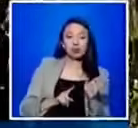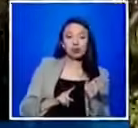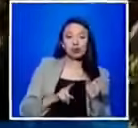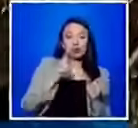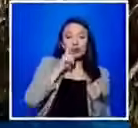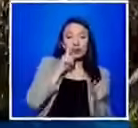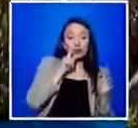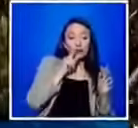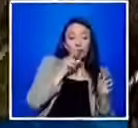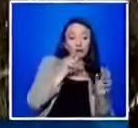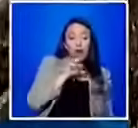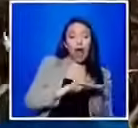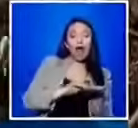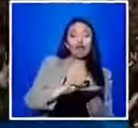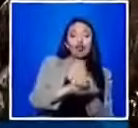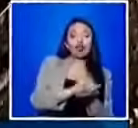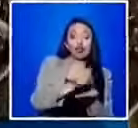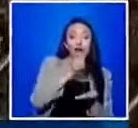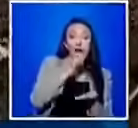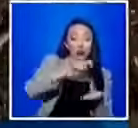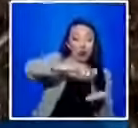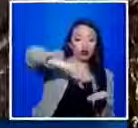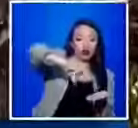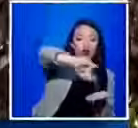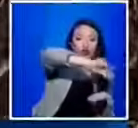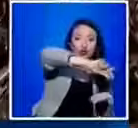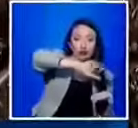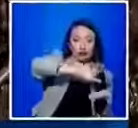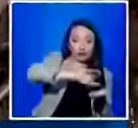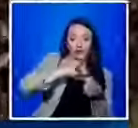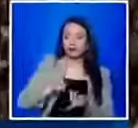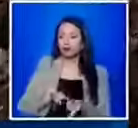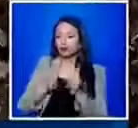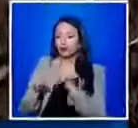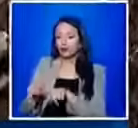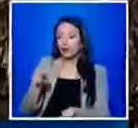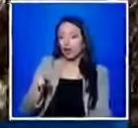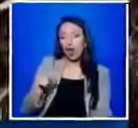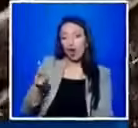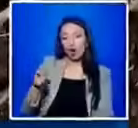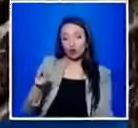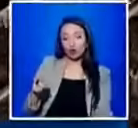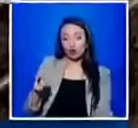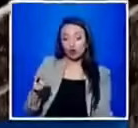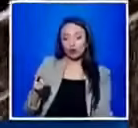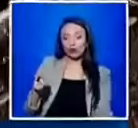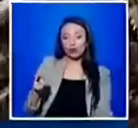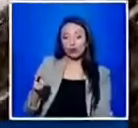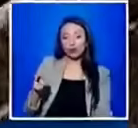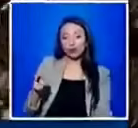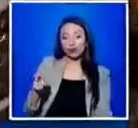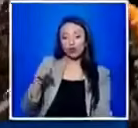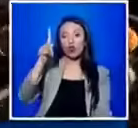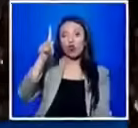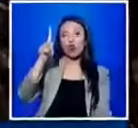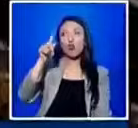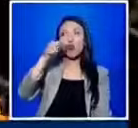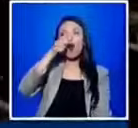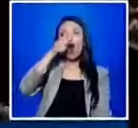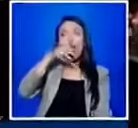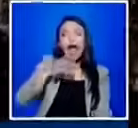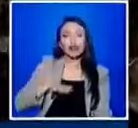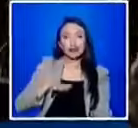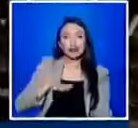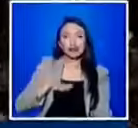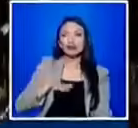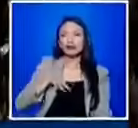nosotros lo utilizamos como abono líquido para las plantas y también nosotros obtenemos un gas. ¿Qué hacemos con